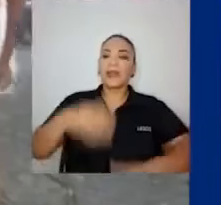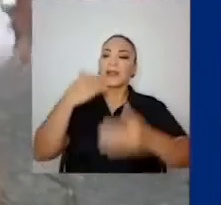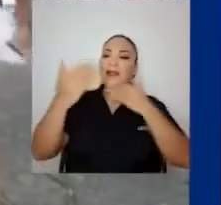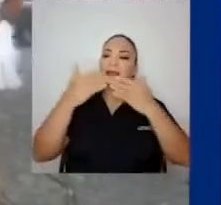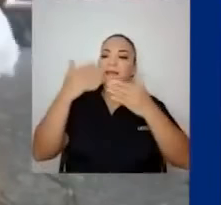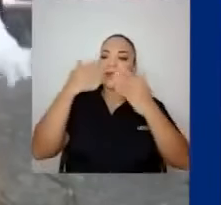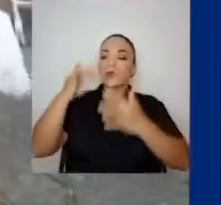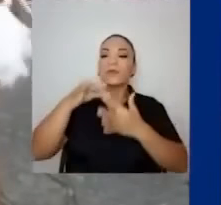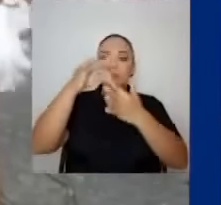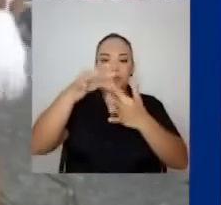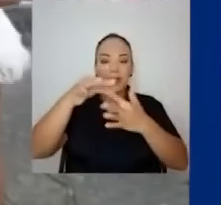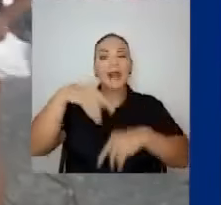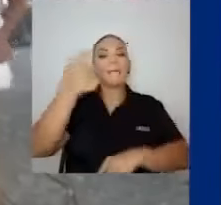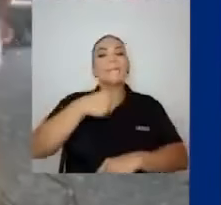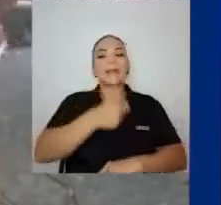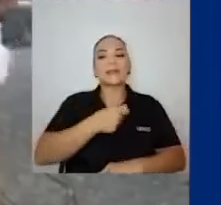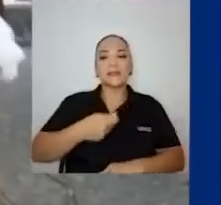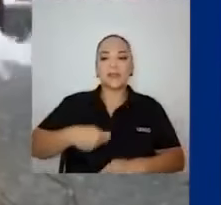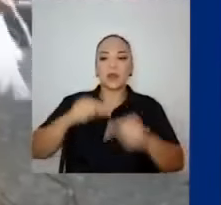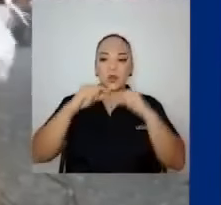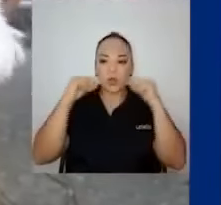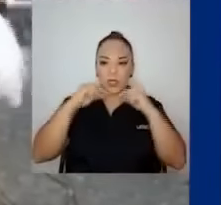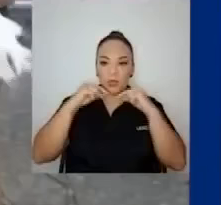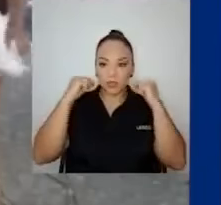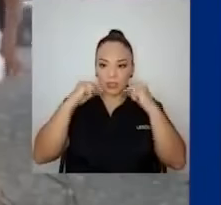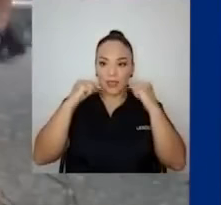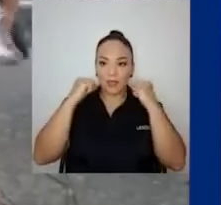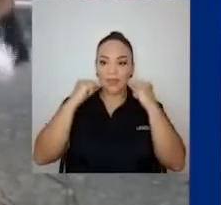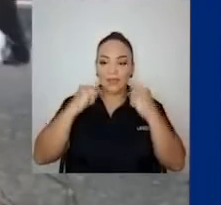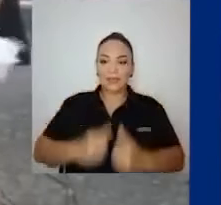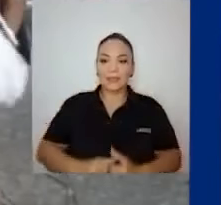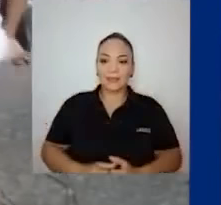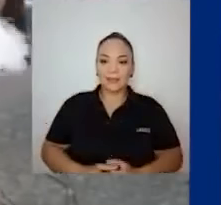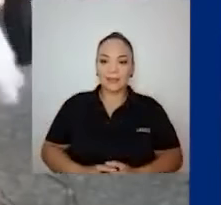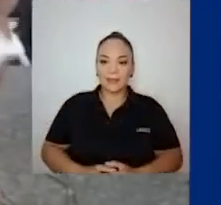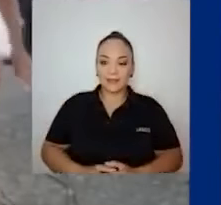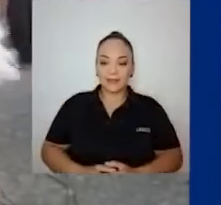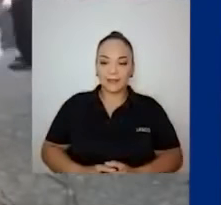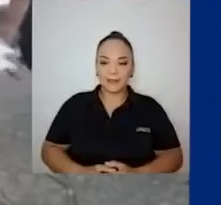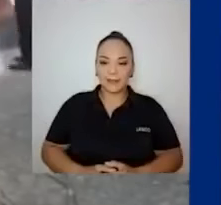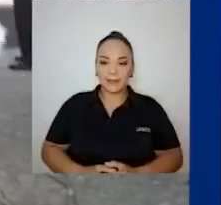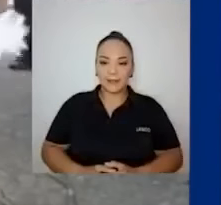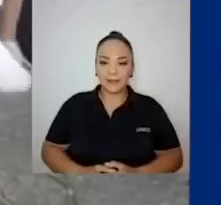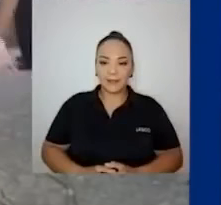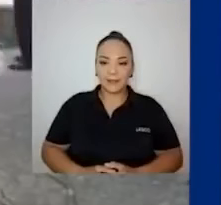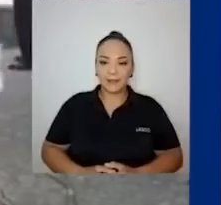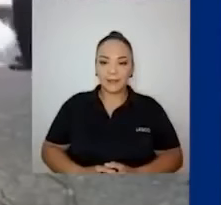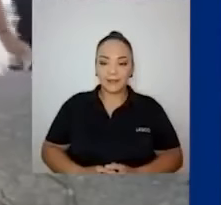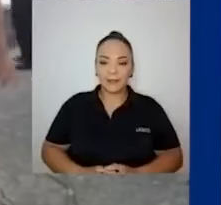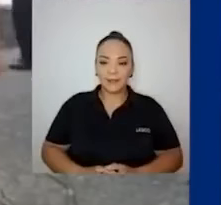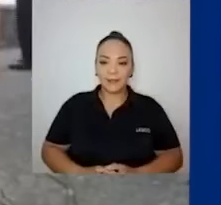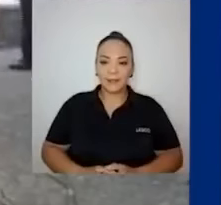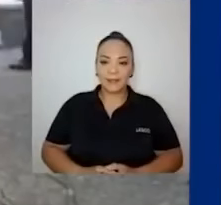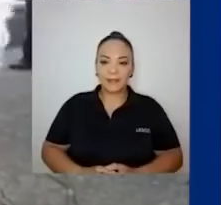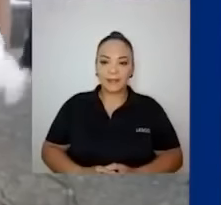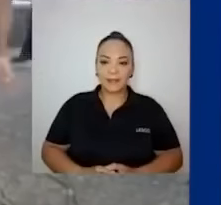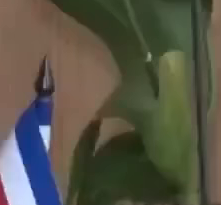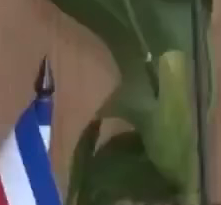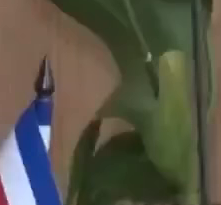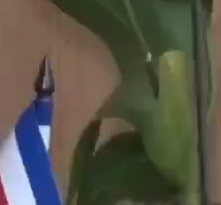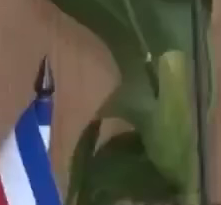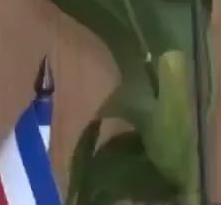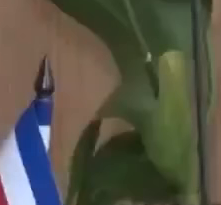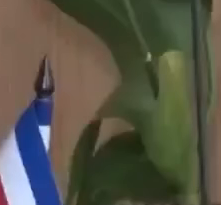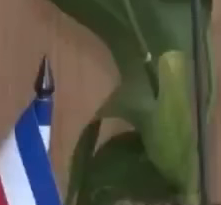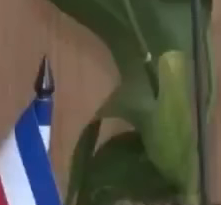realmente lamentables, don Javier. Que Eli Feinsack se atreva a decir... que es un chiquito resentido, que es un desbocado, que es un bravucón. A